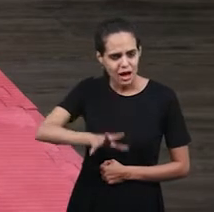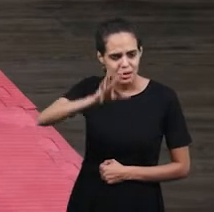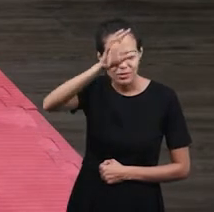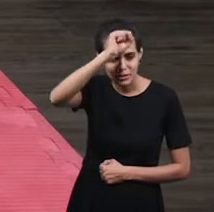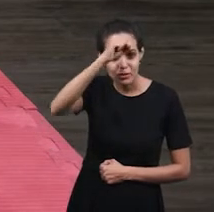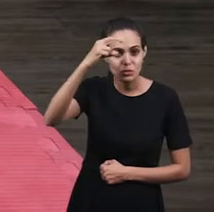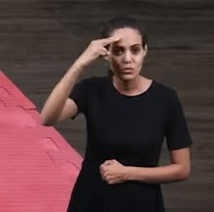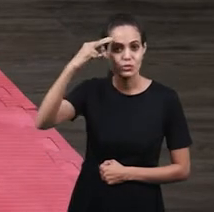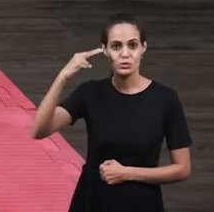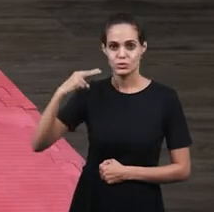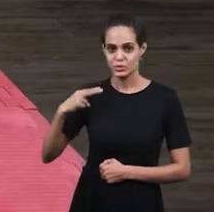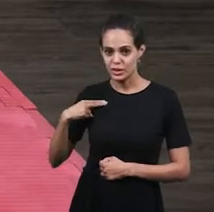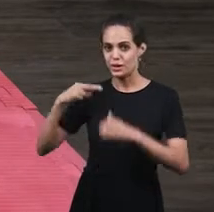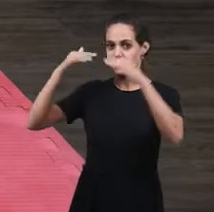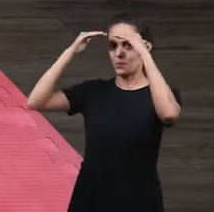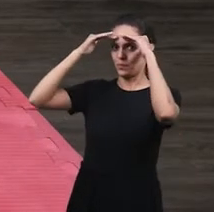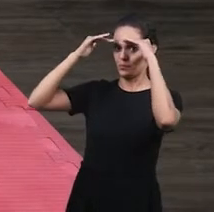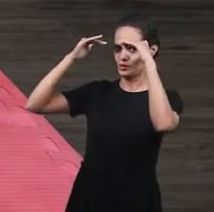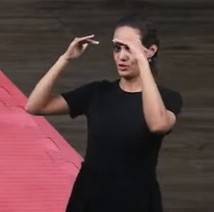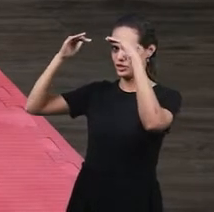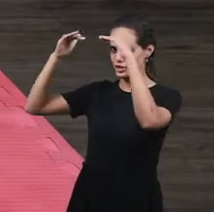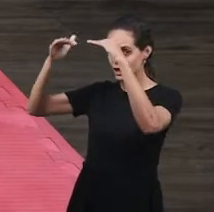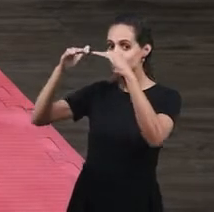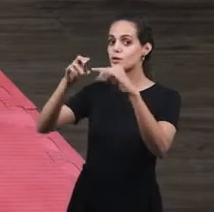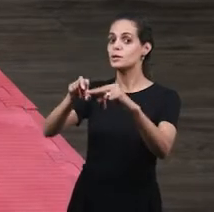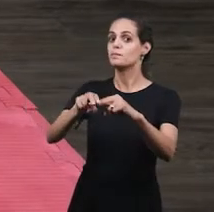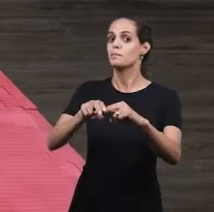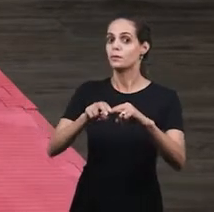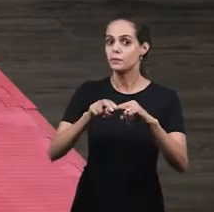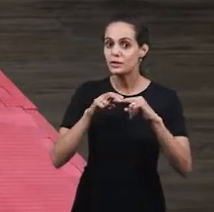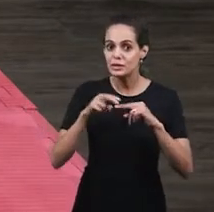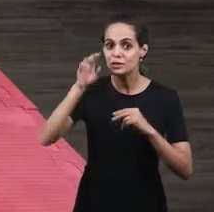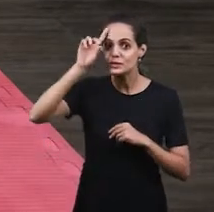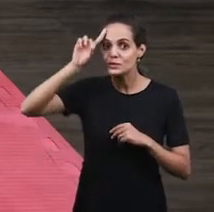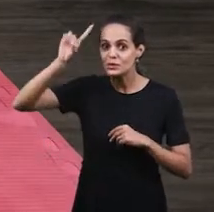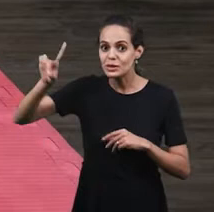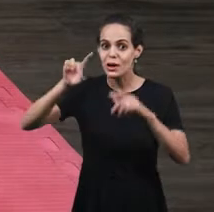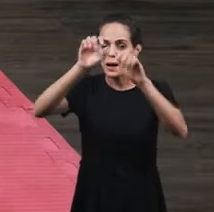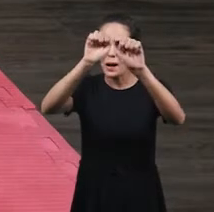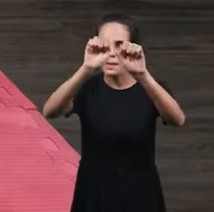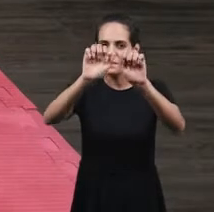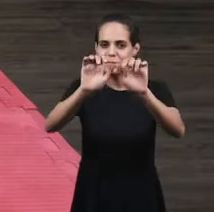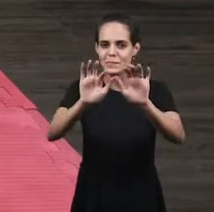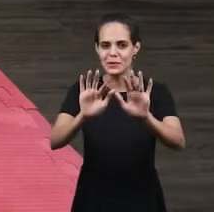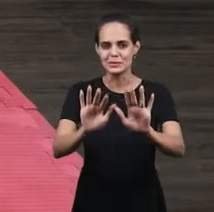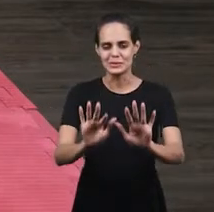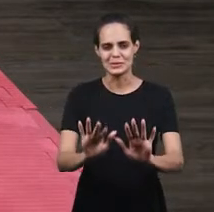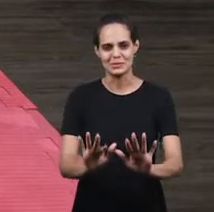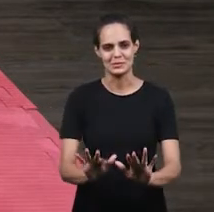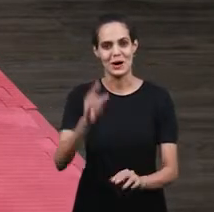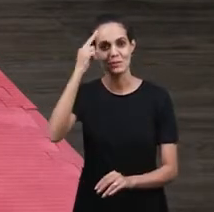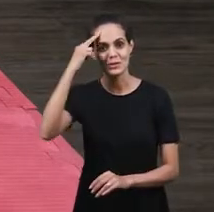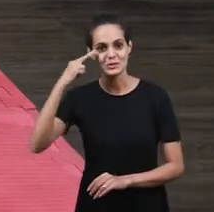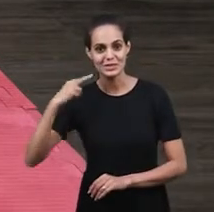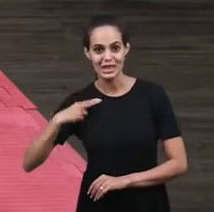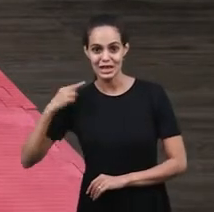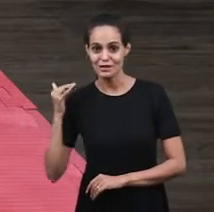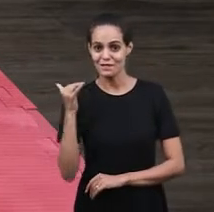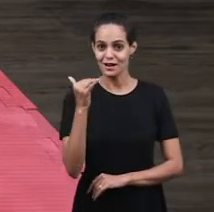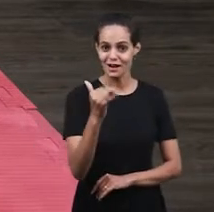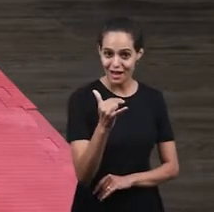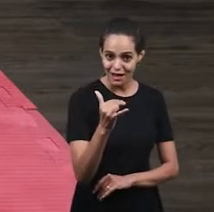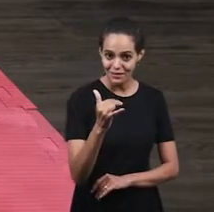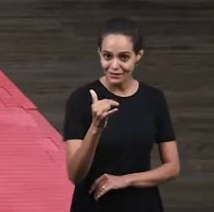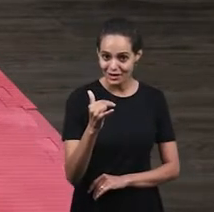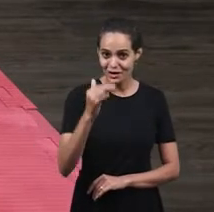ya aprendieron que José era obediente y por eso Dios lo bendecía mucho y hablaba